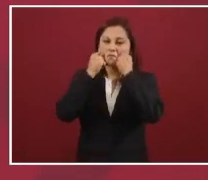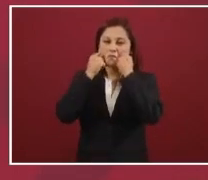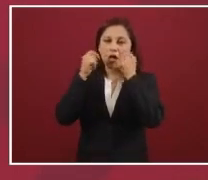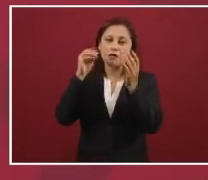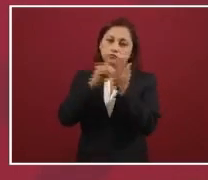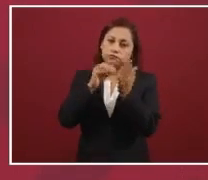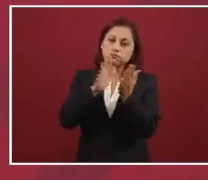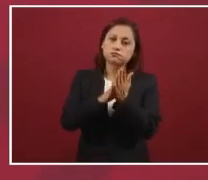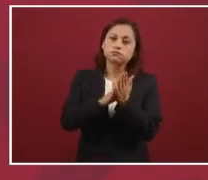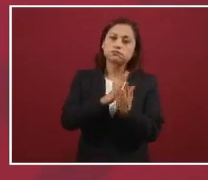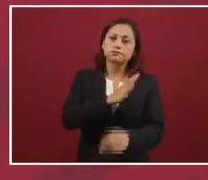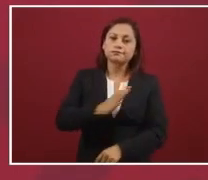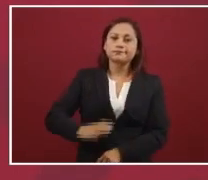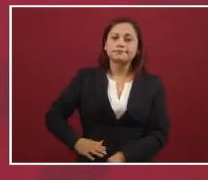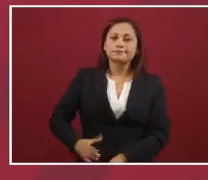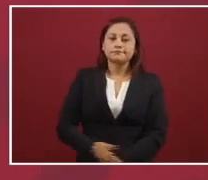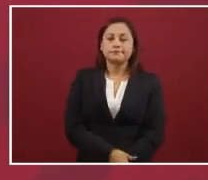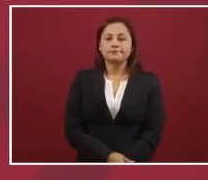Entonces,